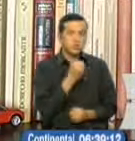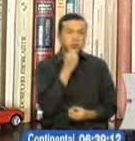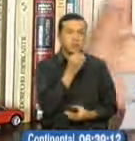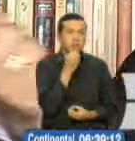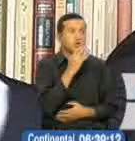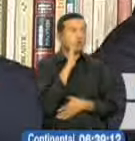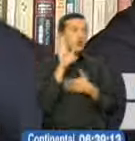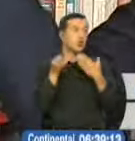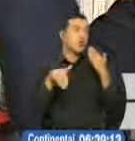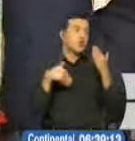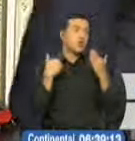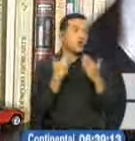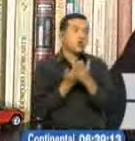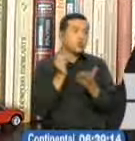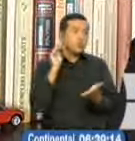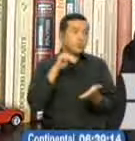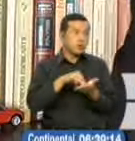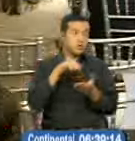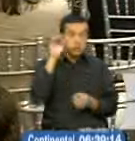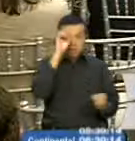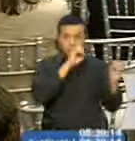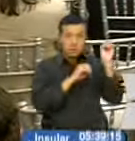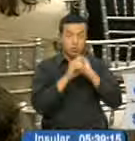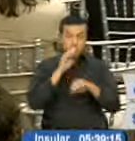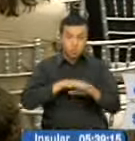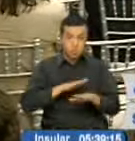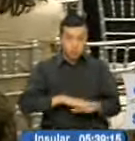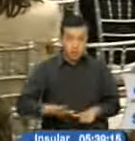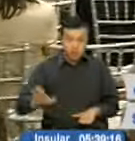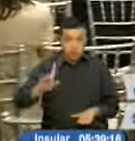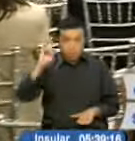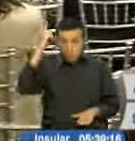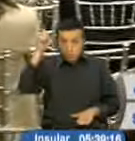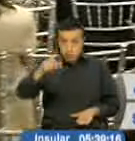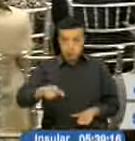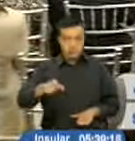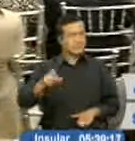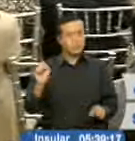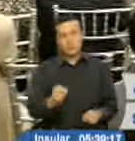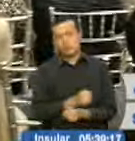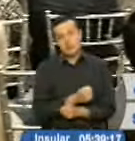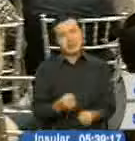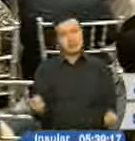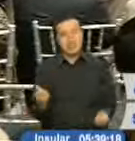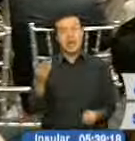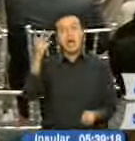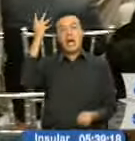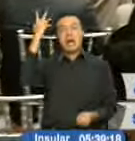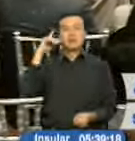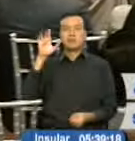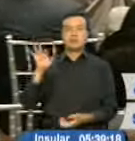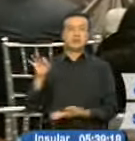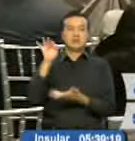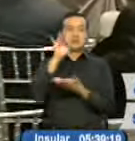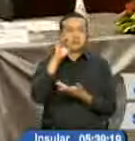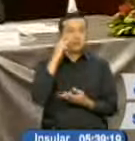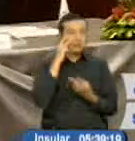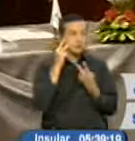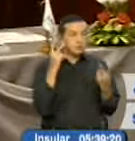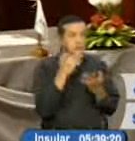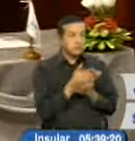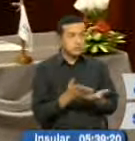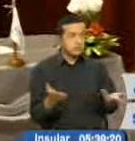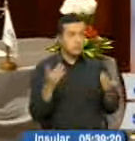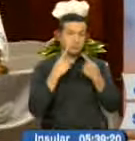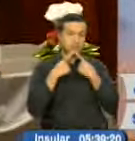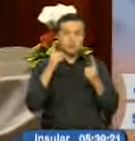a todos los integrantes del observatorio. Y es que la semana anterior, Camacho fue el delegado de esta agrupación política en la sesión pública de escrutinio, en la